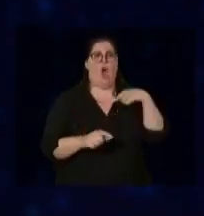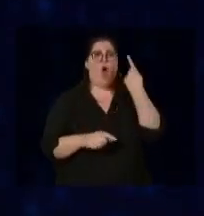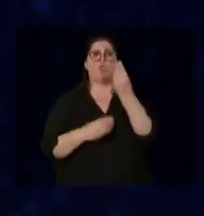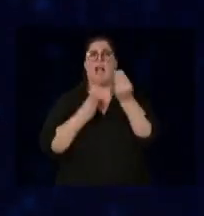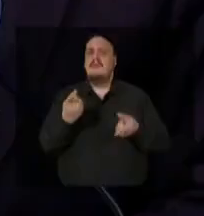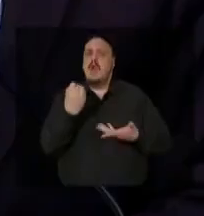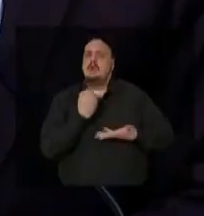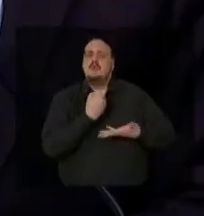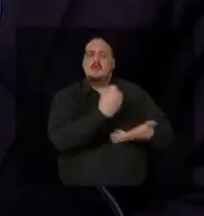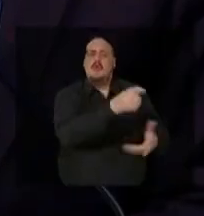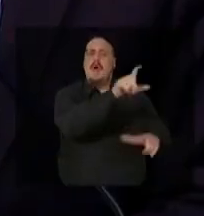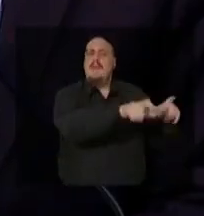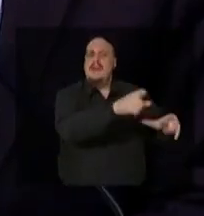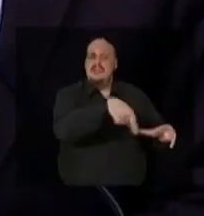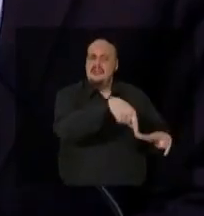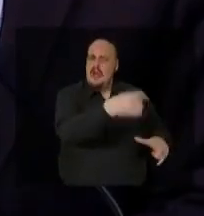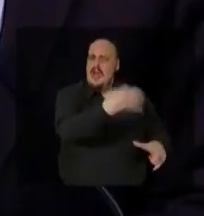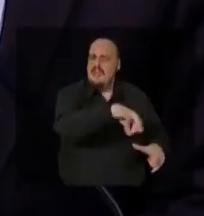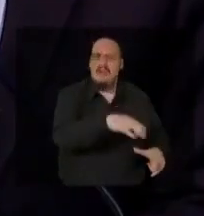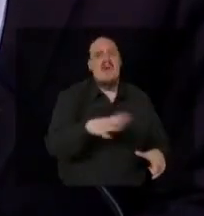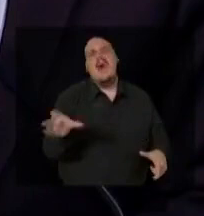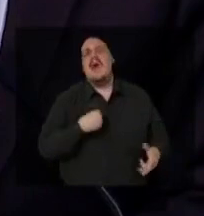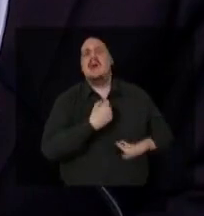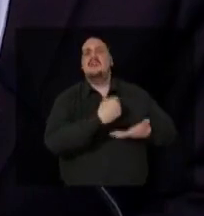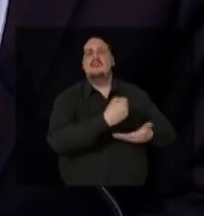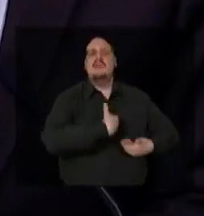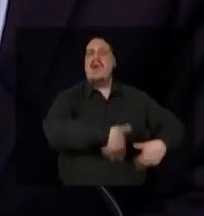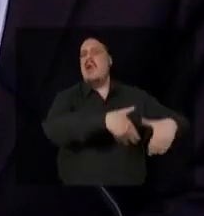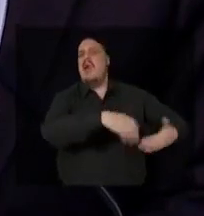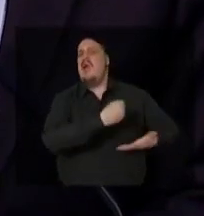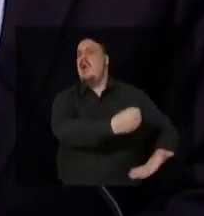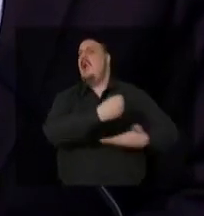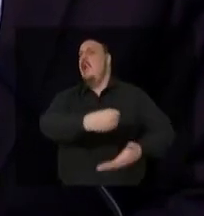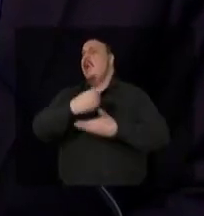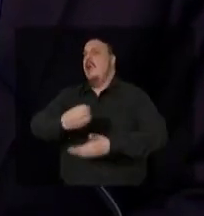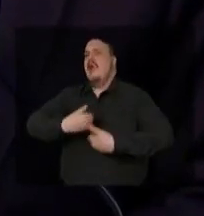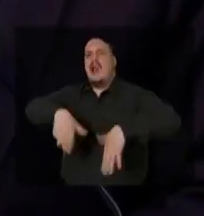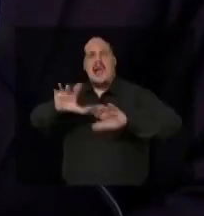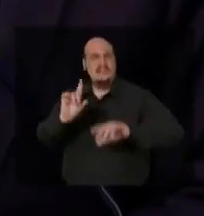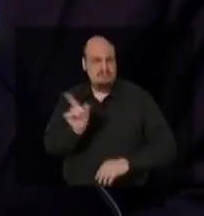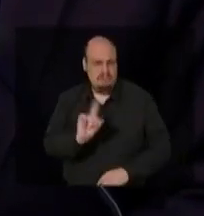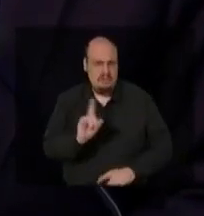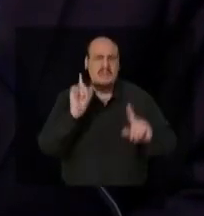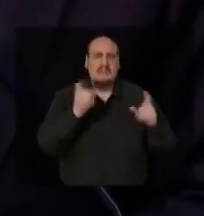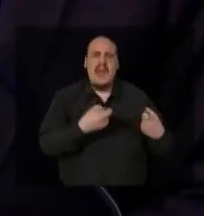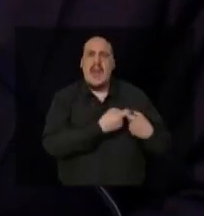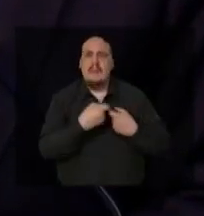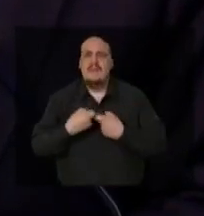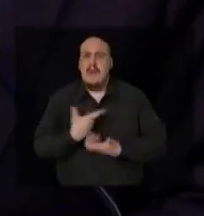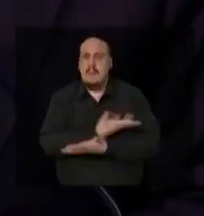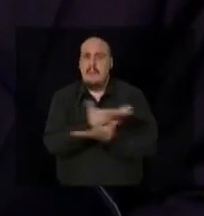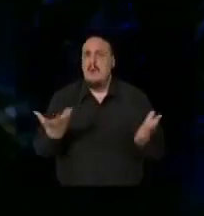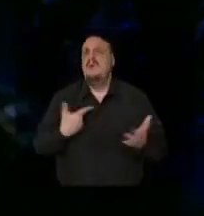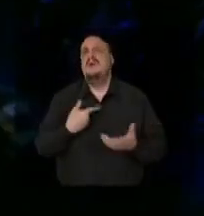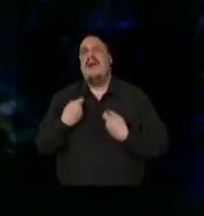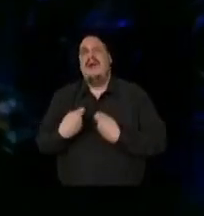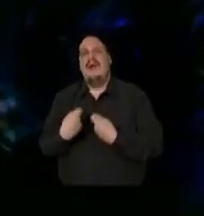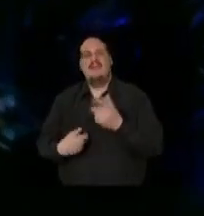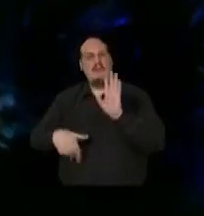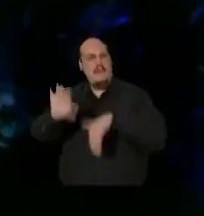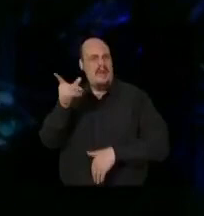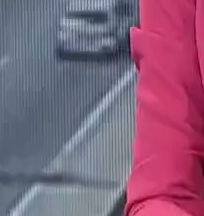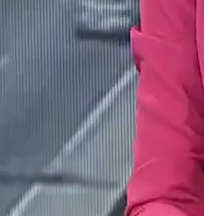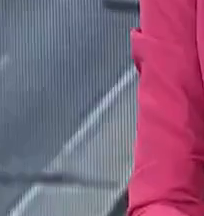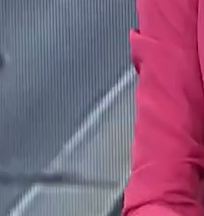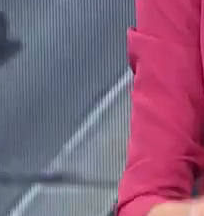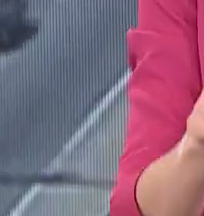derecho a réplica que en el primer eje de este primer debate era la economía y sobre todo los candidatos masa y